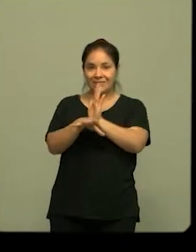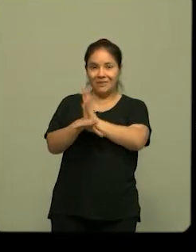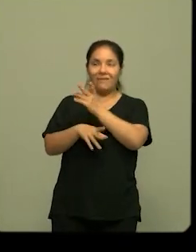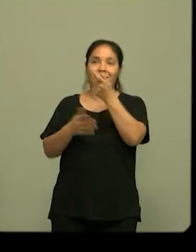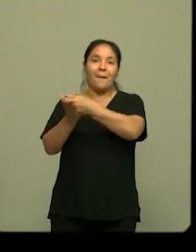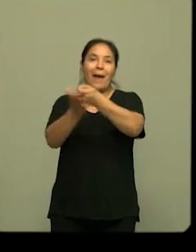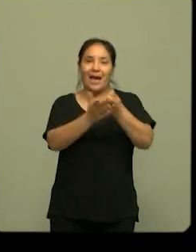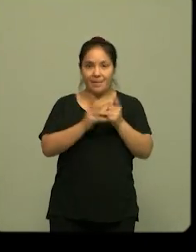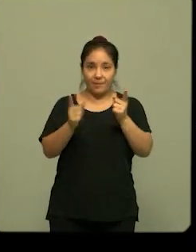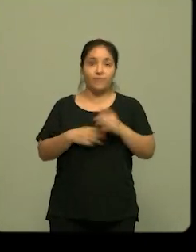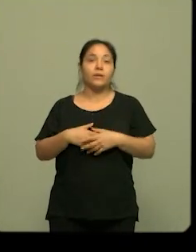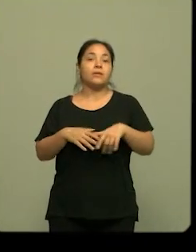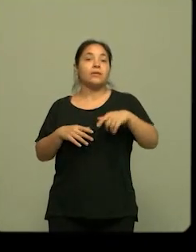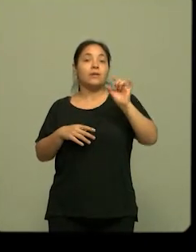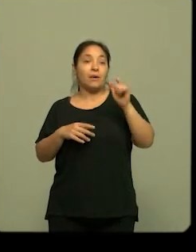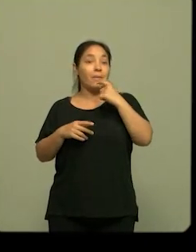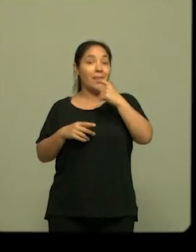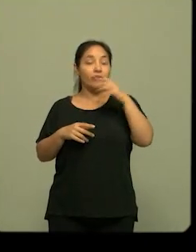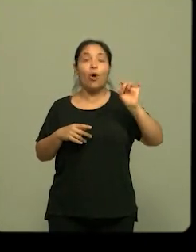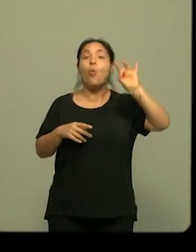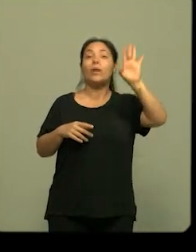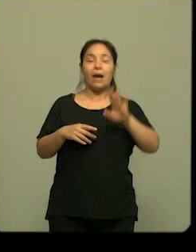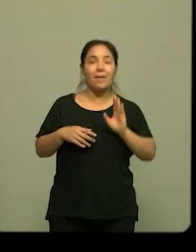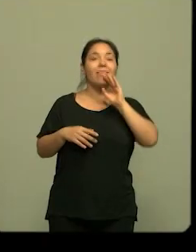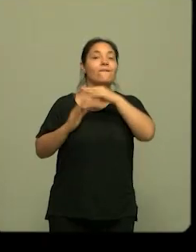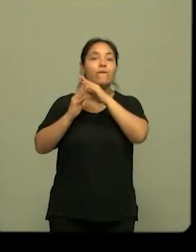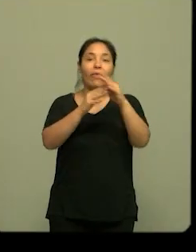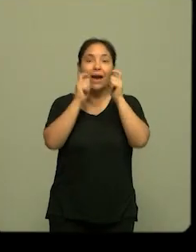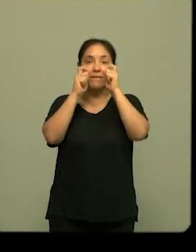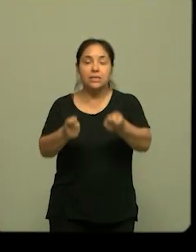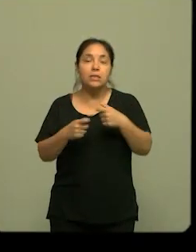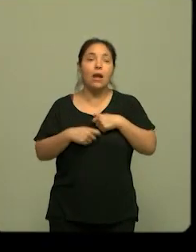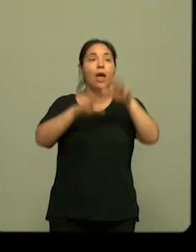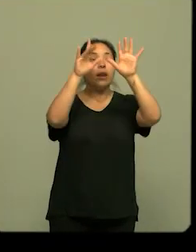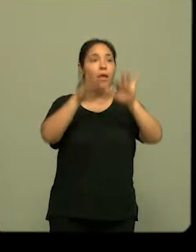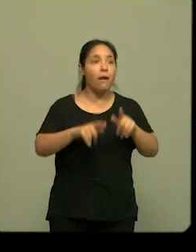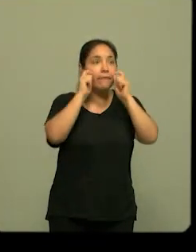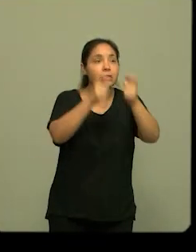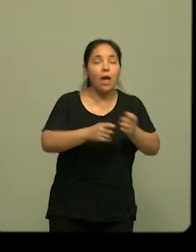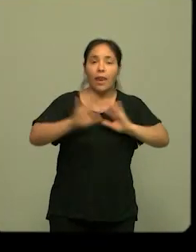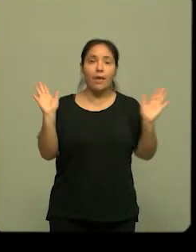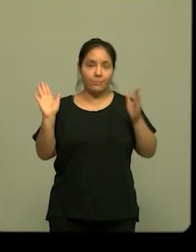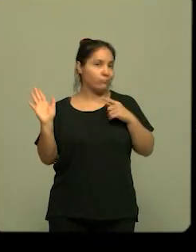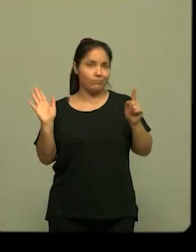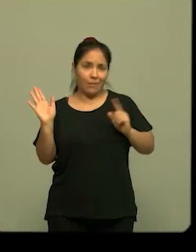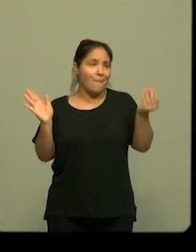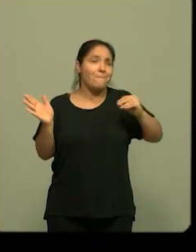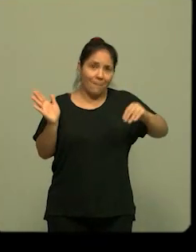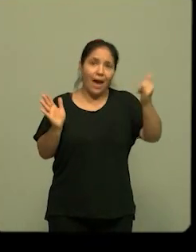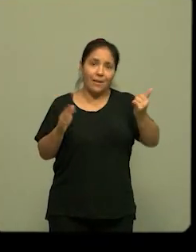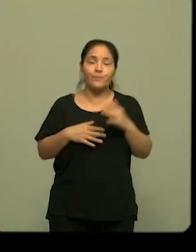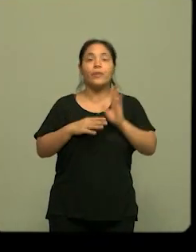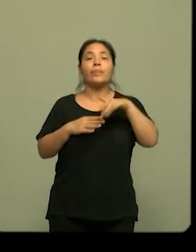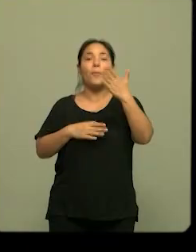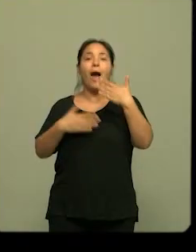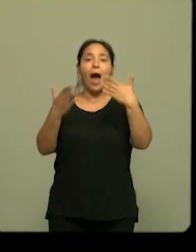en las vacaciones de invierno a hacer nieve o solamente visitar una bodega. Tal cual, realmente muy positivo. Bueno, enseguida hablamos de la carrera, de la licenciatura